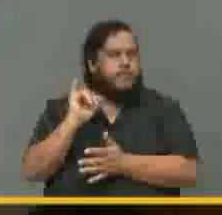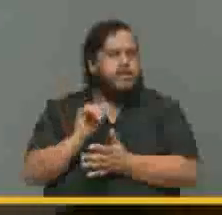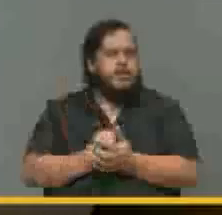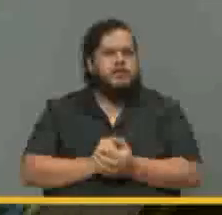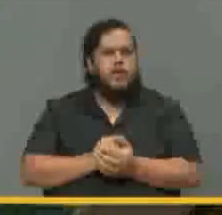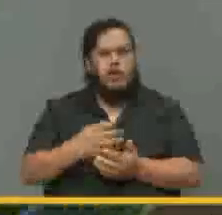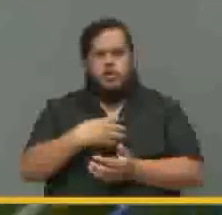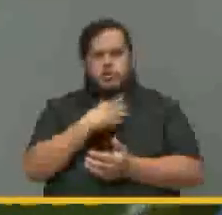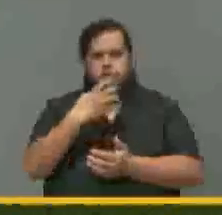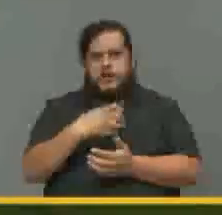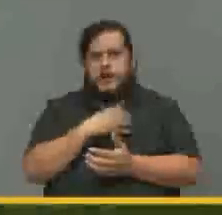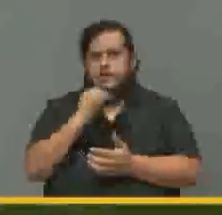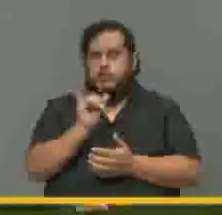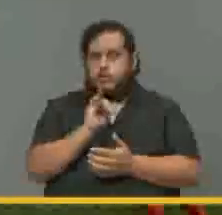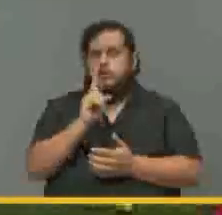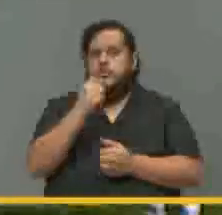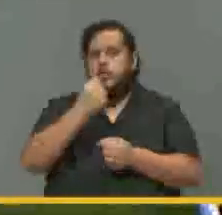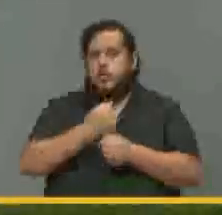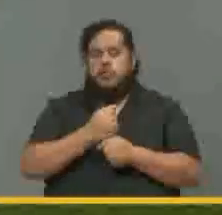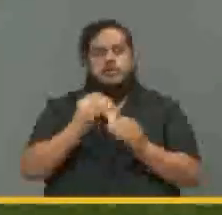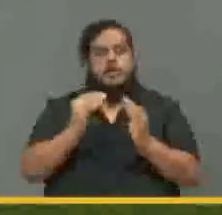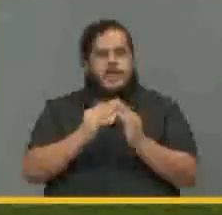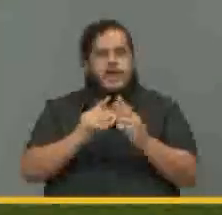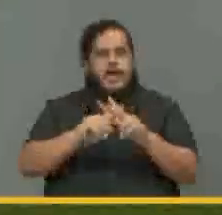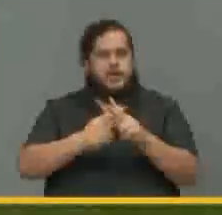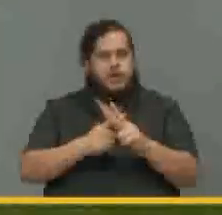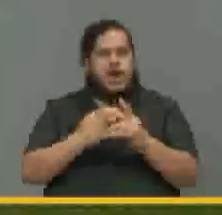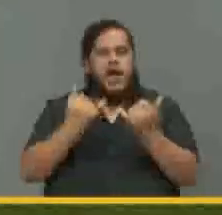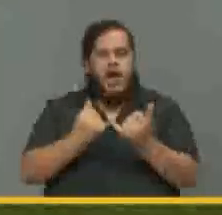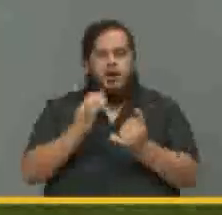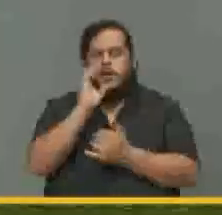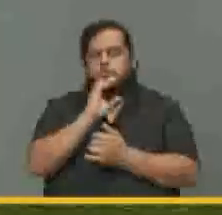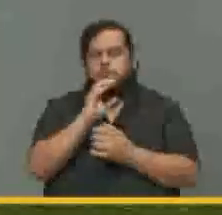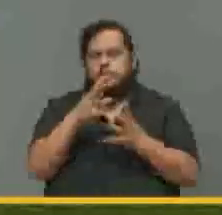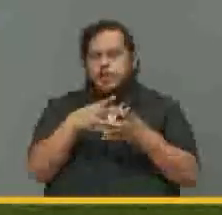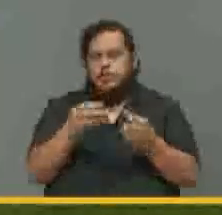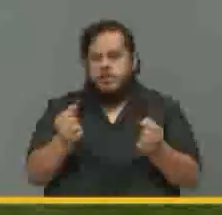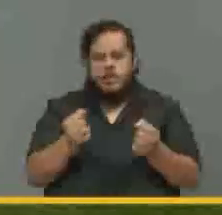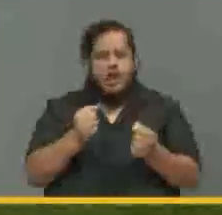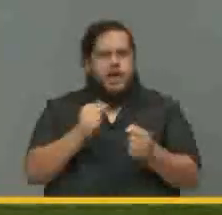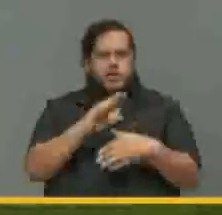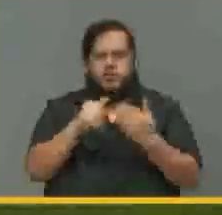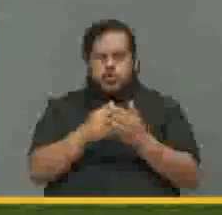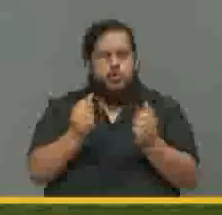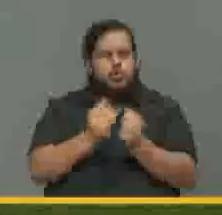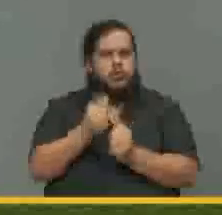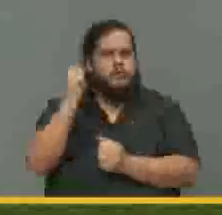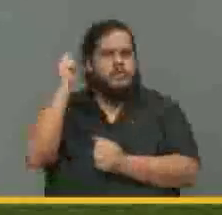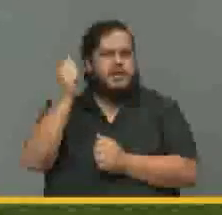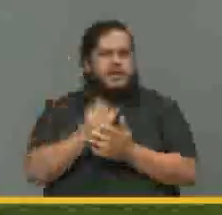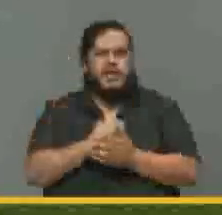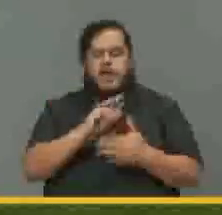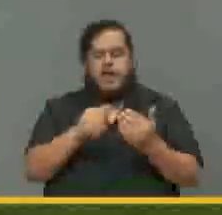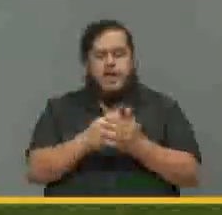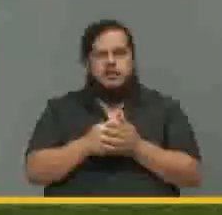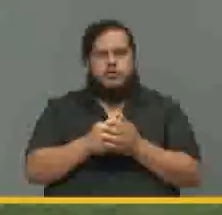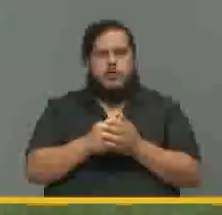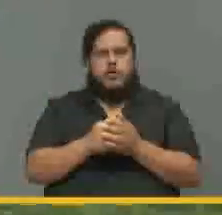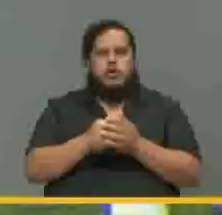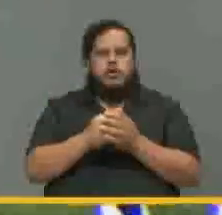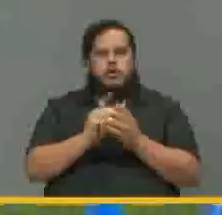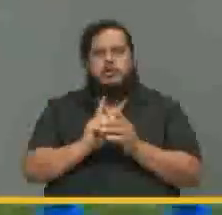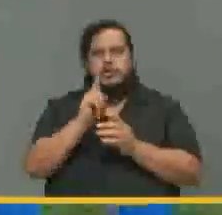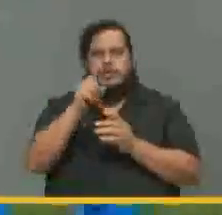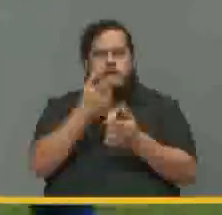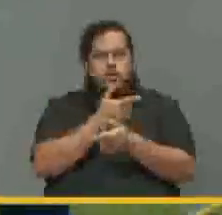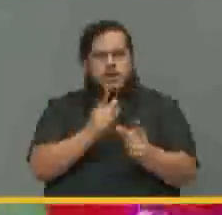Los reclamos también son una tarea a corregir, que ahora buscarán solucionar a punta de tarjetas. Que en todos los tiros libres y en todos los tiros de esquina ya